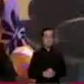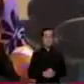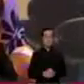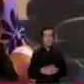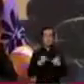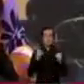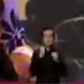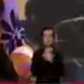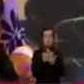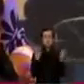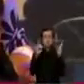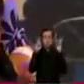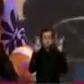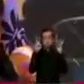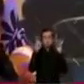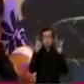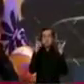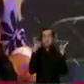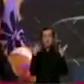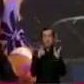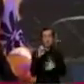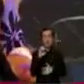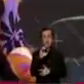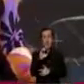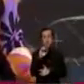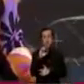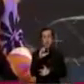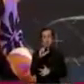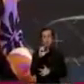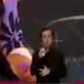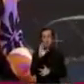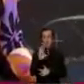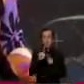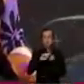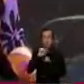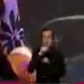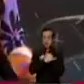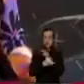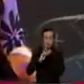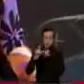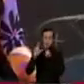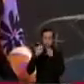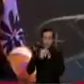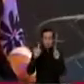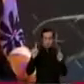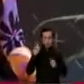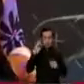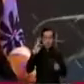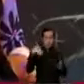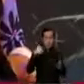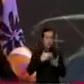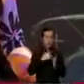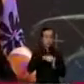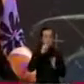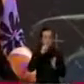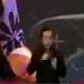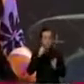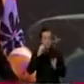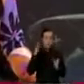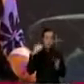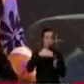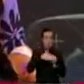Tenemos en este momento información de último minuto. Alexandra Ocles no podrá salir del país y deberá presentarse periódicamente ante el